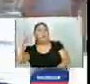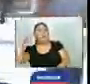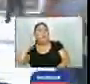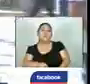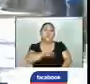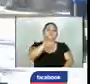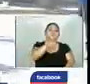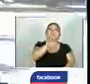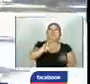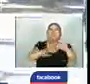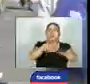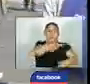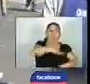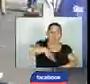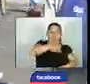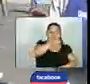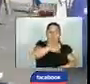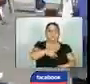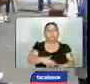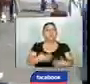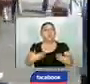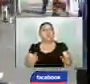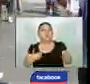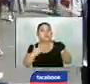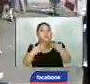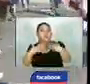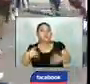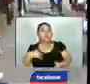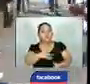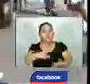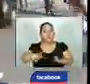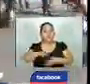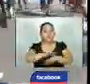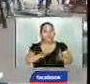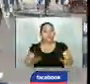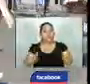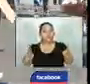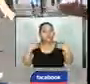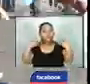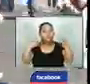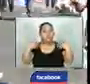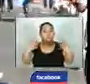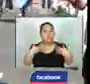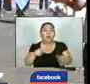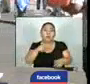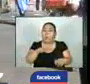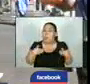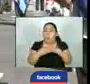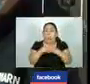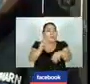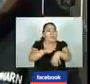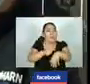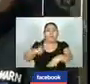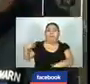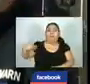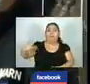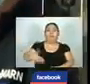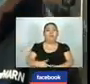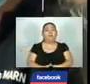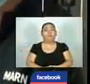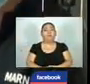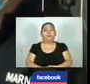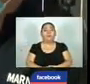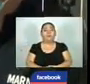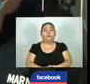en la zona paracentral. El Ministerio de Medio Ambiente asegura que el calor se encuentra entre los parámetros propios de la época. Solamente